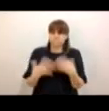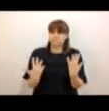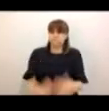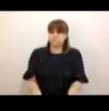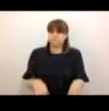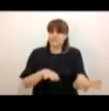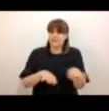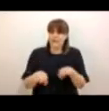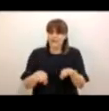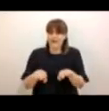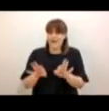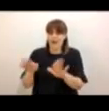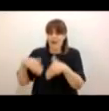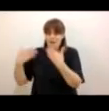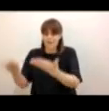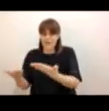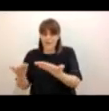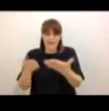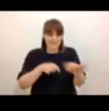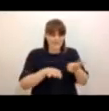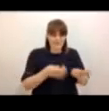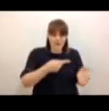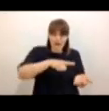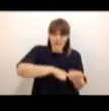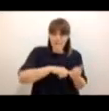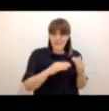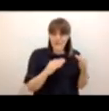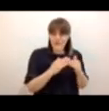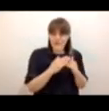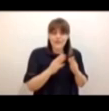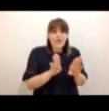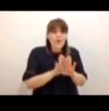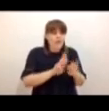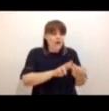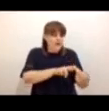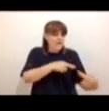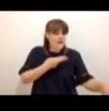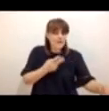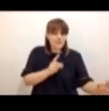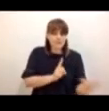trabajo doméstico buscando relacionarse con sus hijas e hijos si me ponen la siguiente